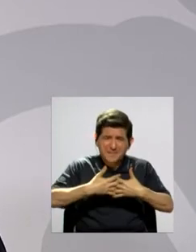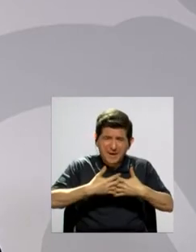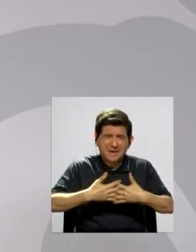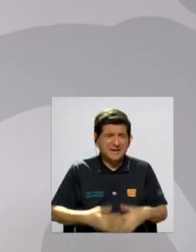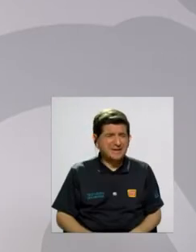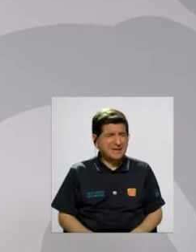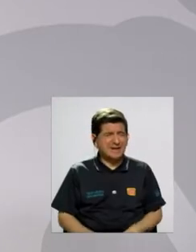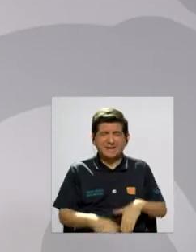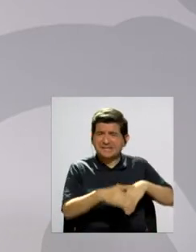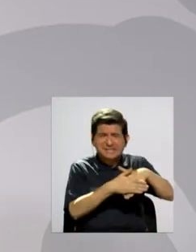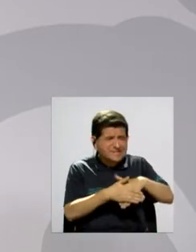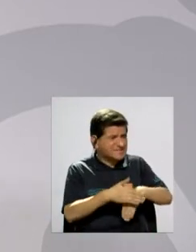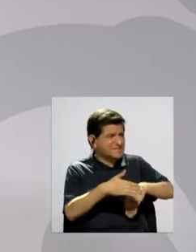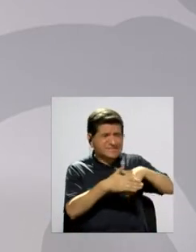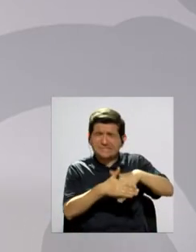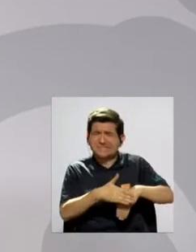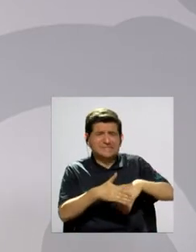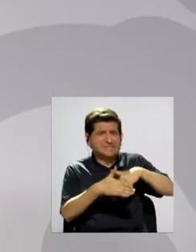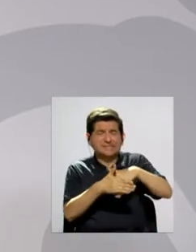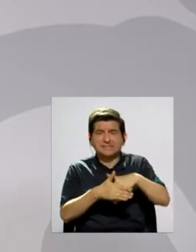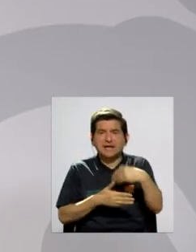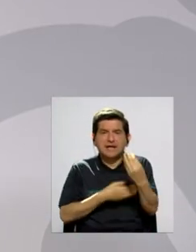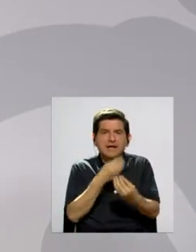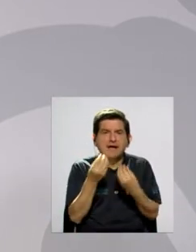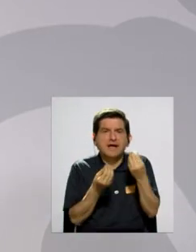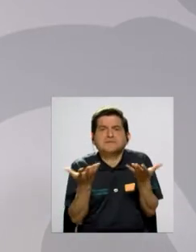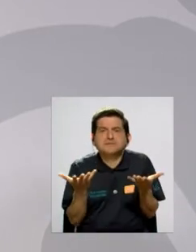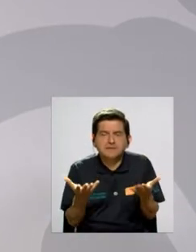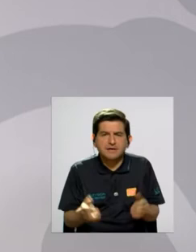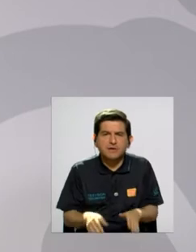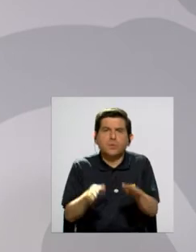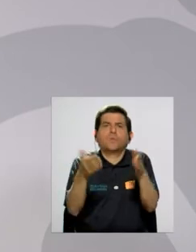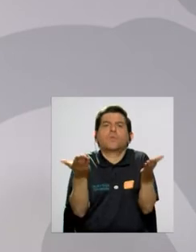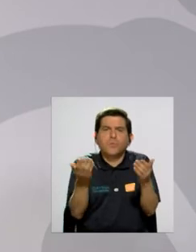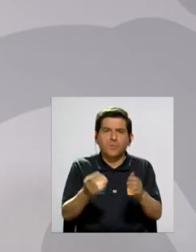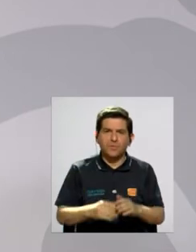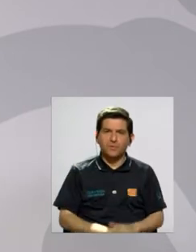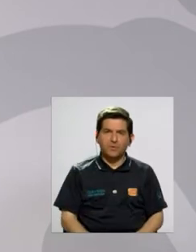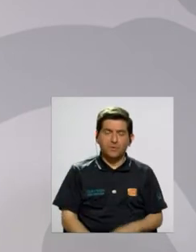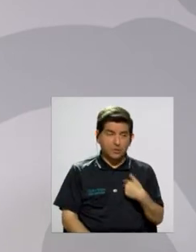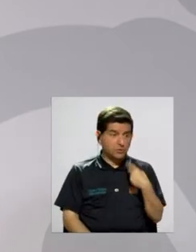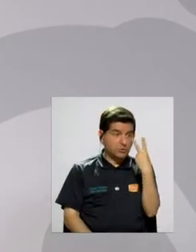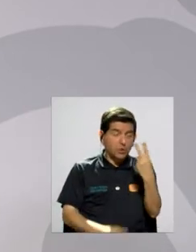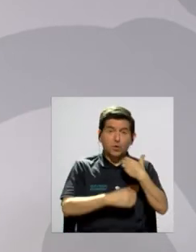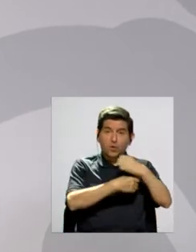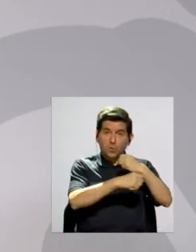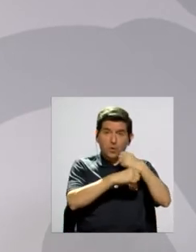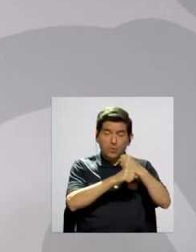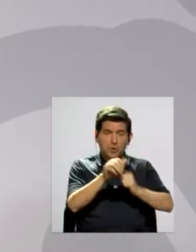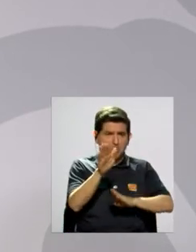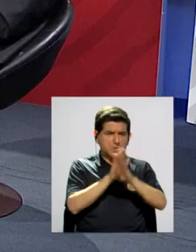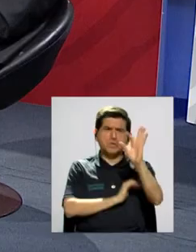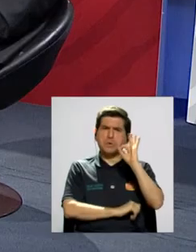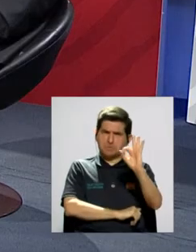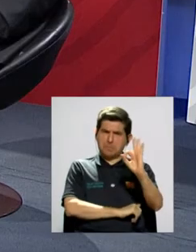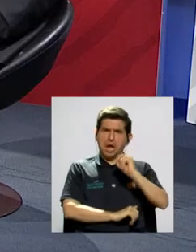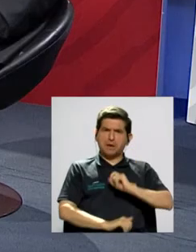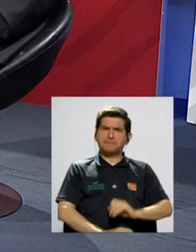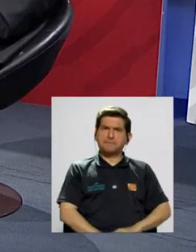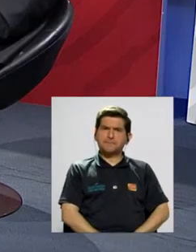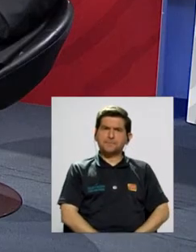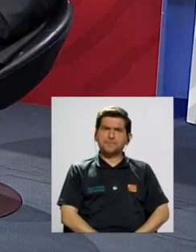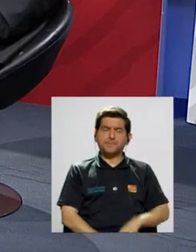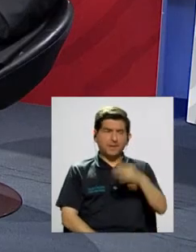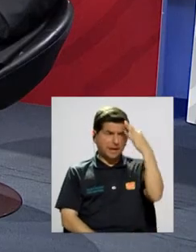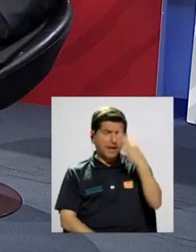tan trabada. ¿Cómo lograr eso? Yo lo veo en municipalidades que se han desarrollado muy bien y que